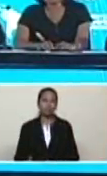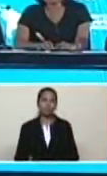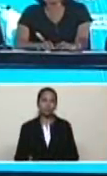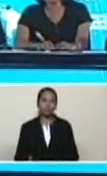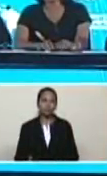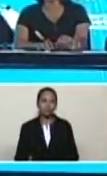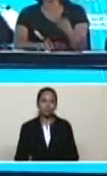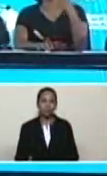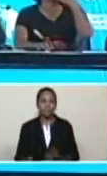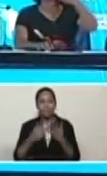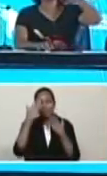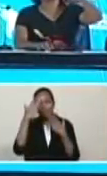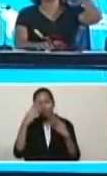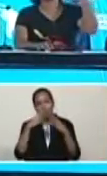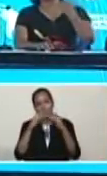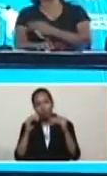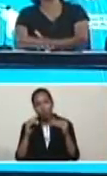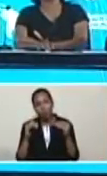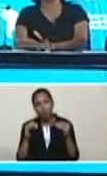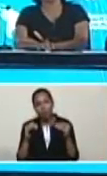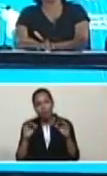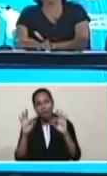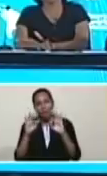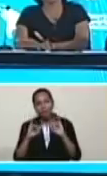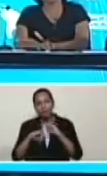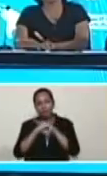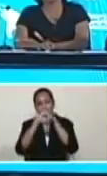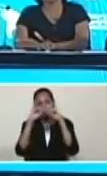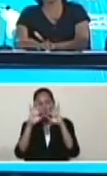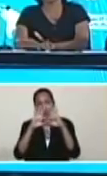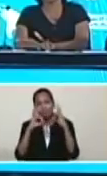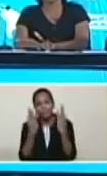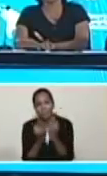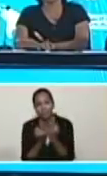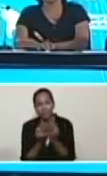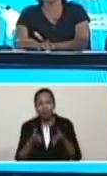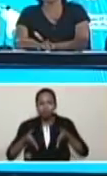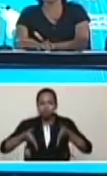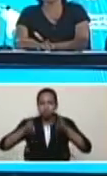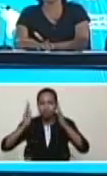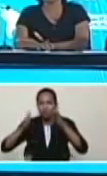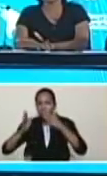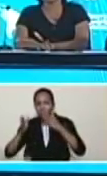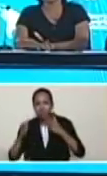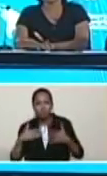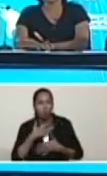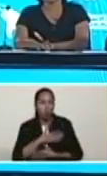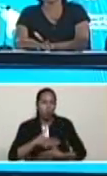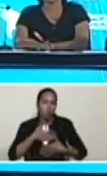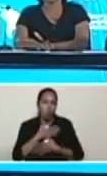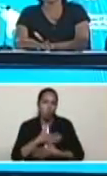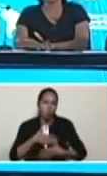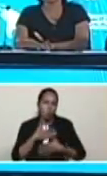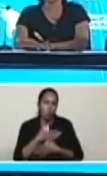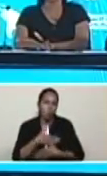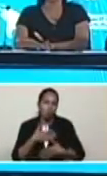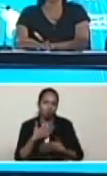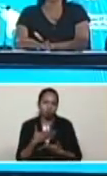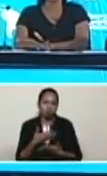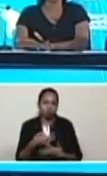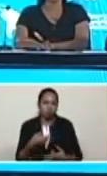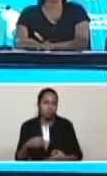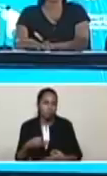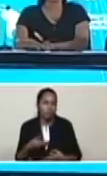Mis saludos a toda esa familia, fíjense, edificios cómodos, apartamentos